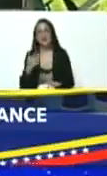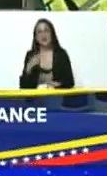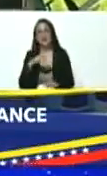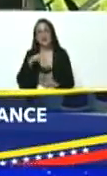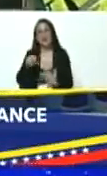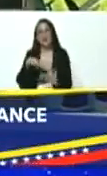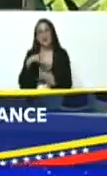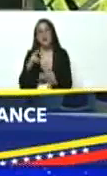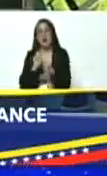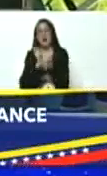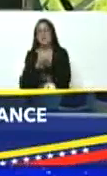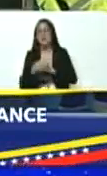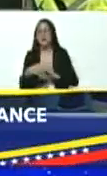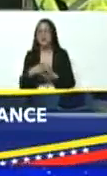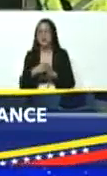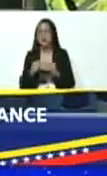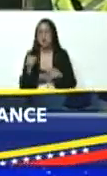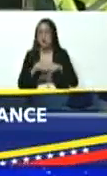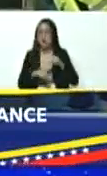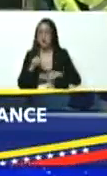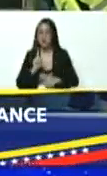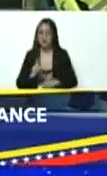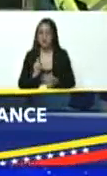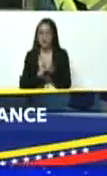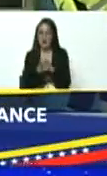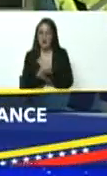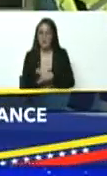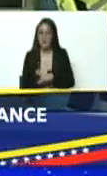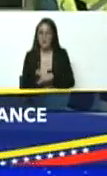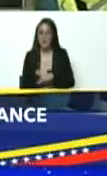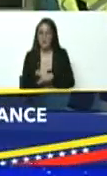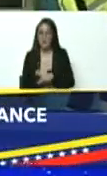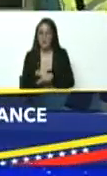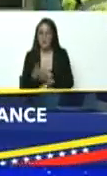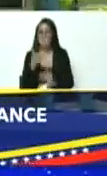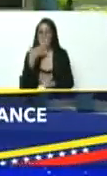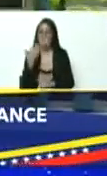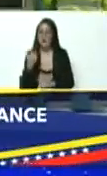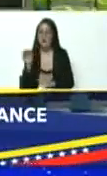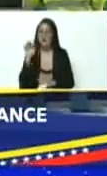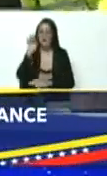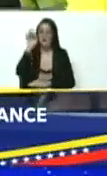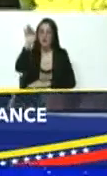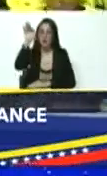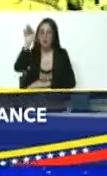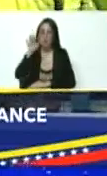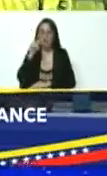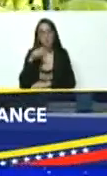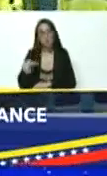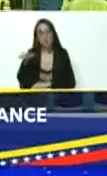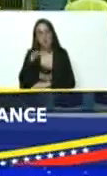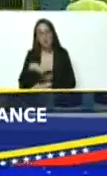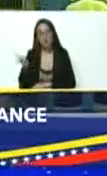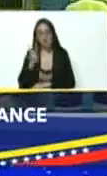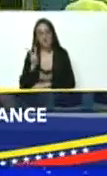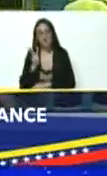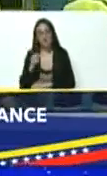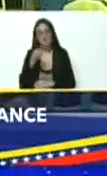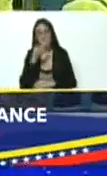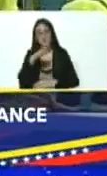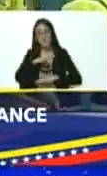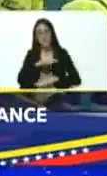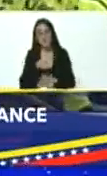de cambiar todo lo que tenga que ser cambiado para un mejor destino del pueblo de Venezuela, para el bienestar del